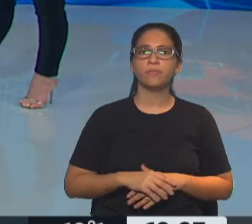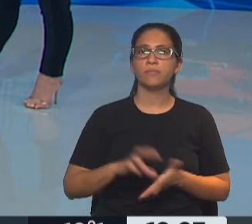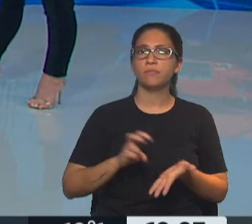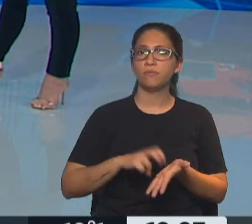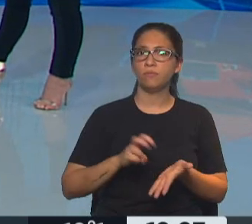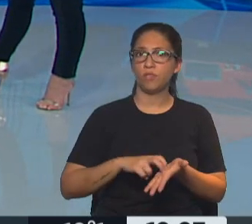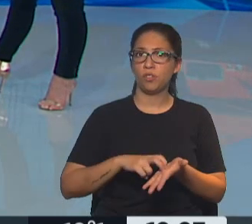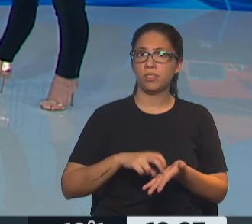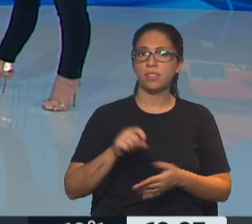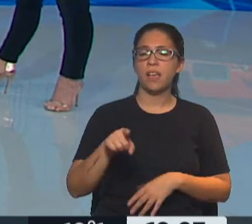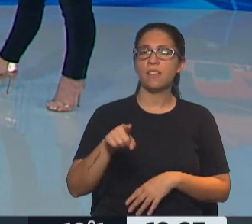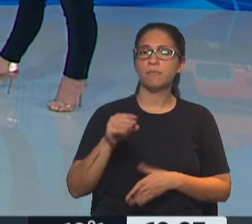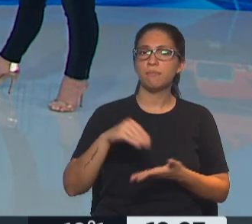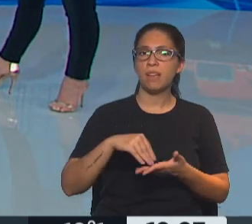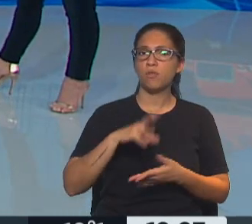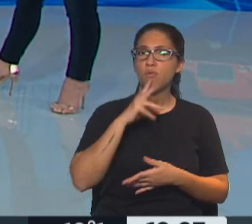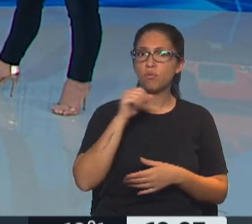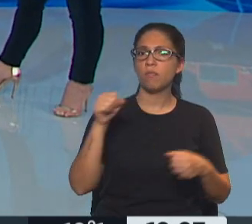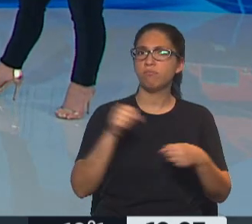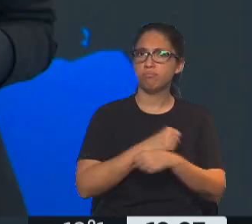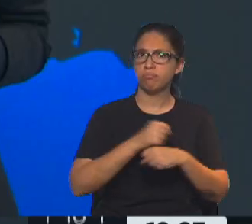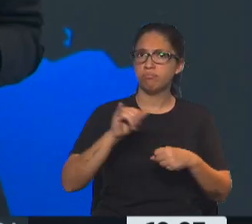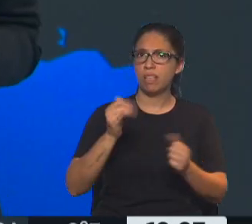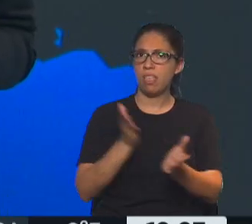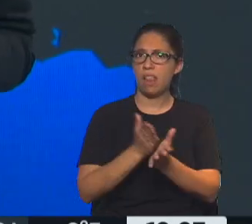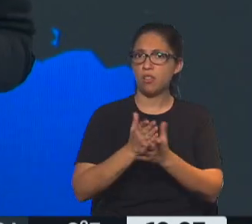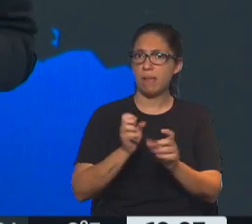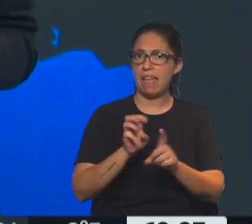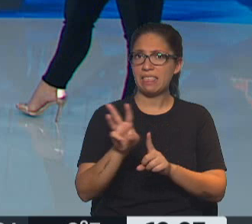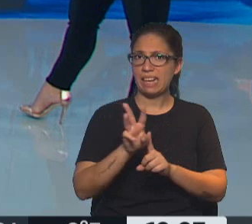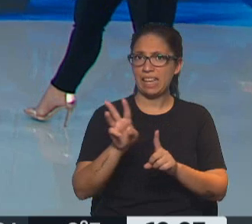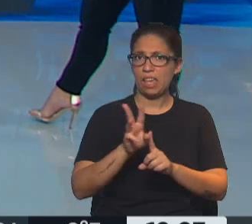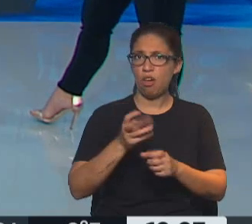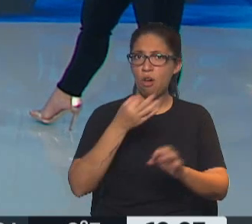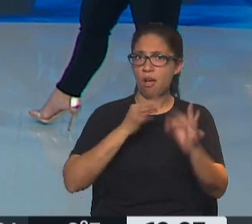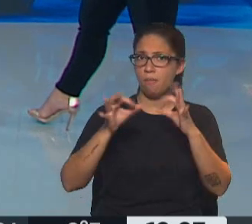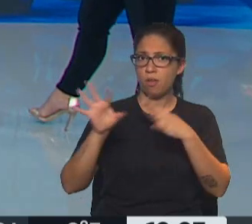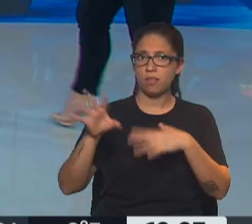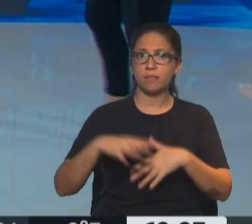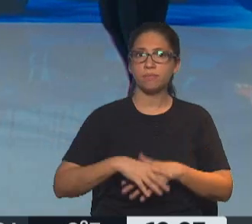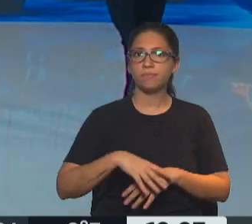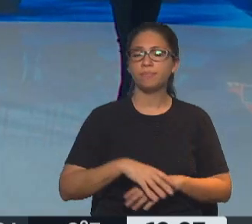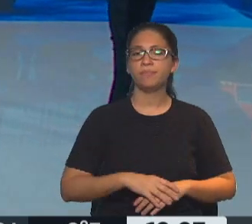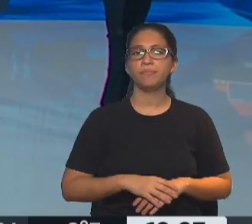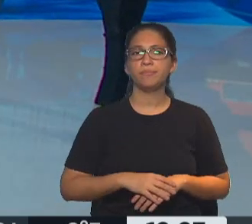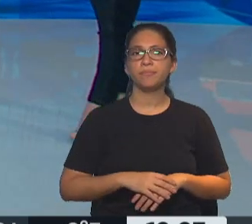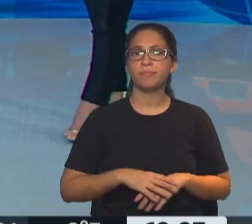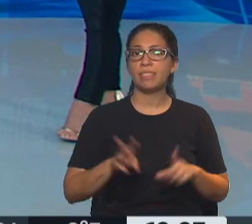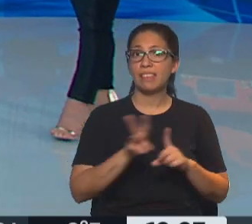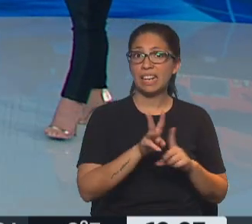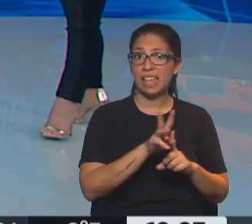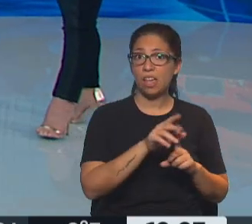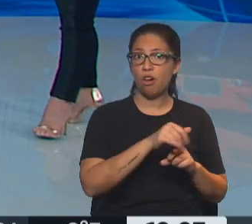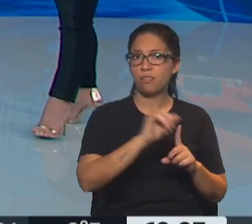Agrofy News. Rusia aprobó un aumento de los derechos de exportación para el trigo. Tenemos más. Infobae. Después del trigo, esa